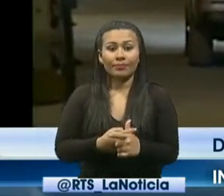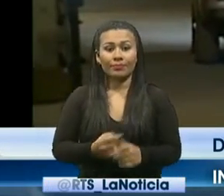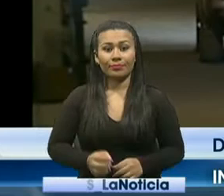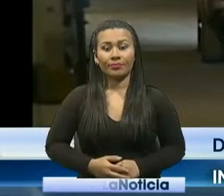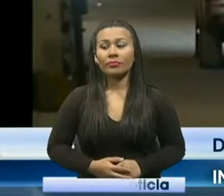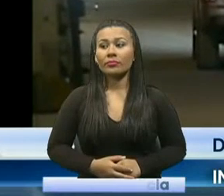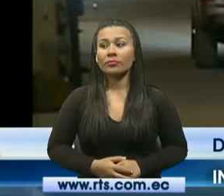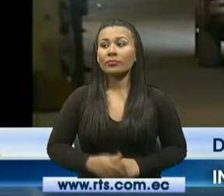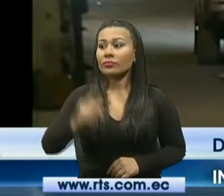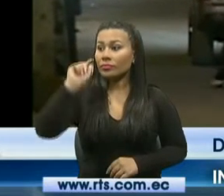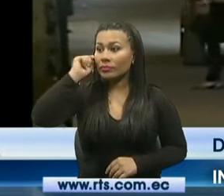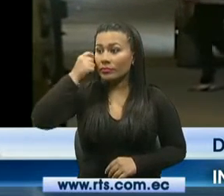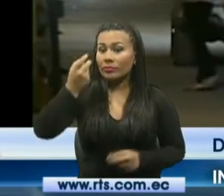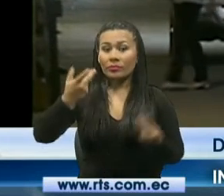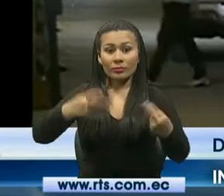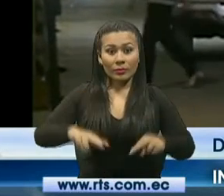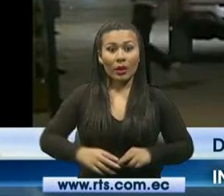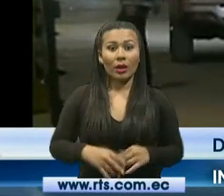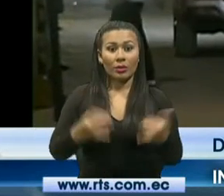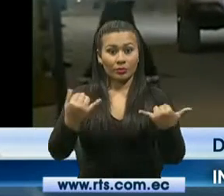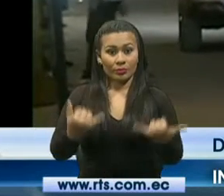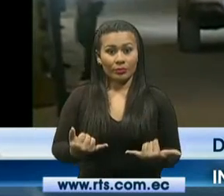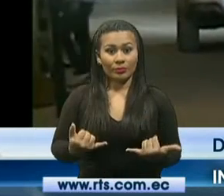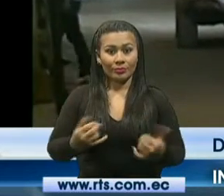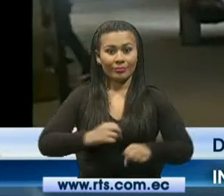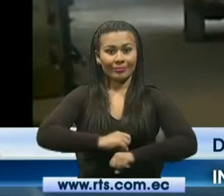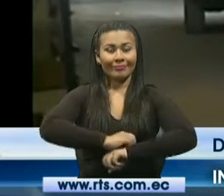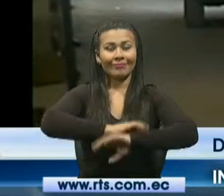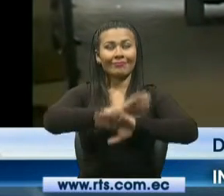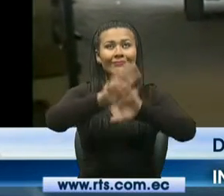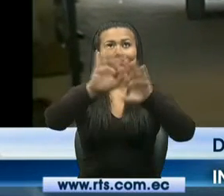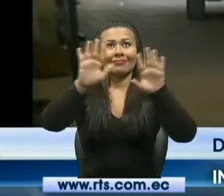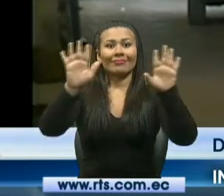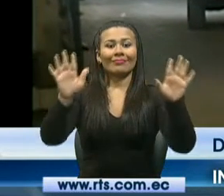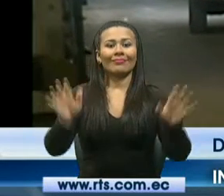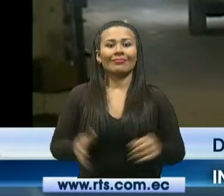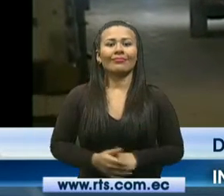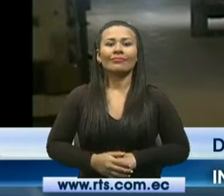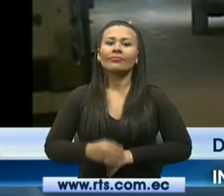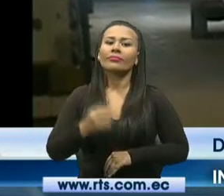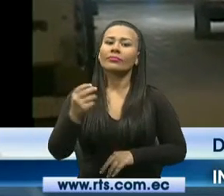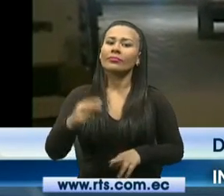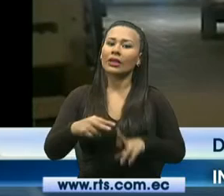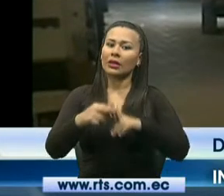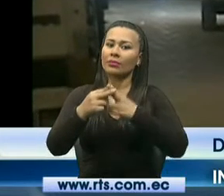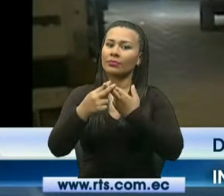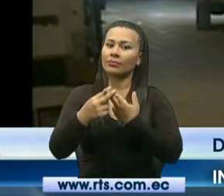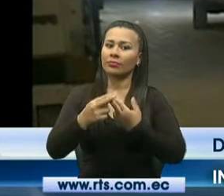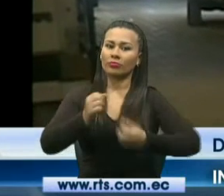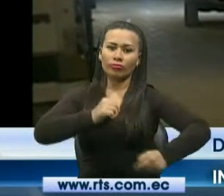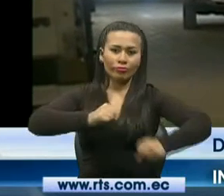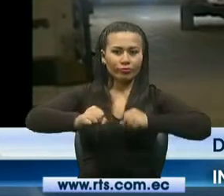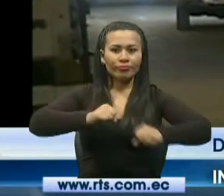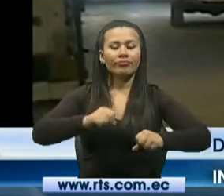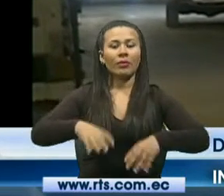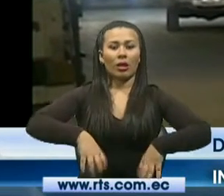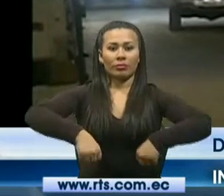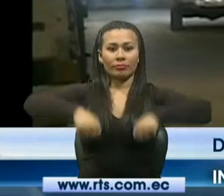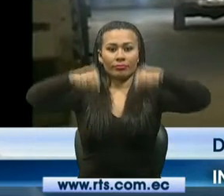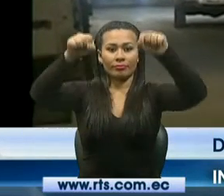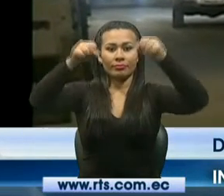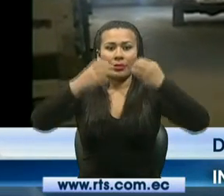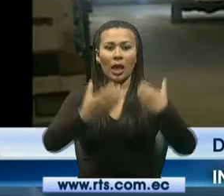tanto, recordarles que Pedernales el día de hoy amaneció ya con la iniciativa de emprender nuevamente sus actividades diarias.